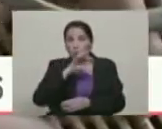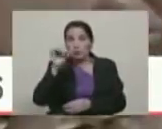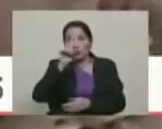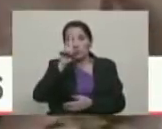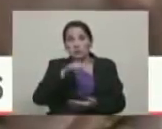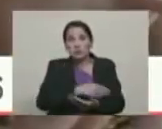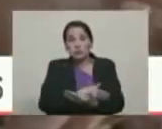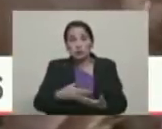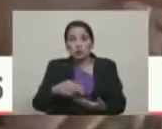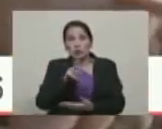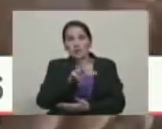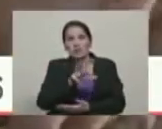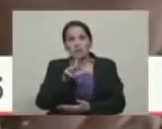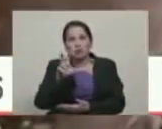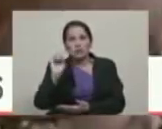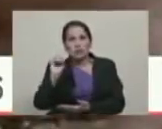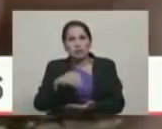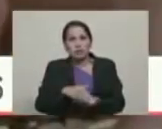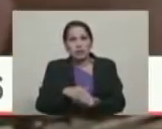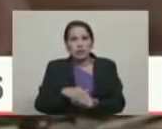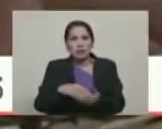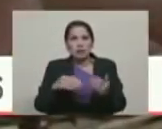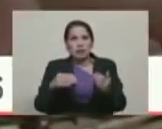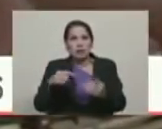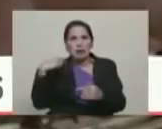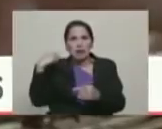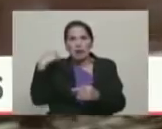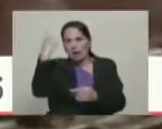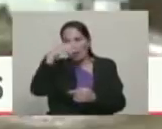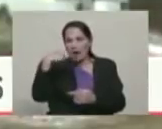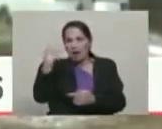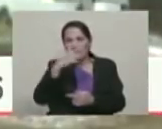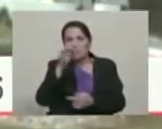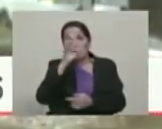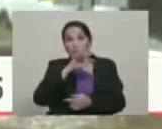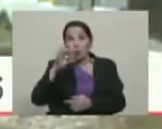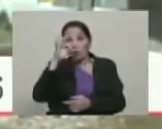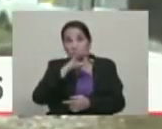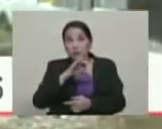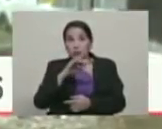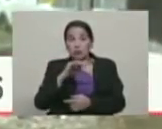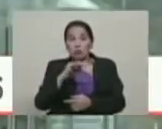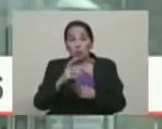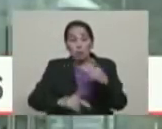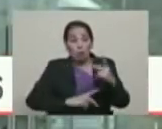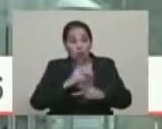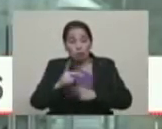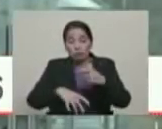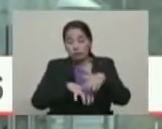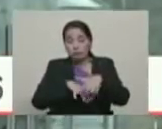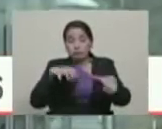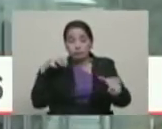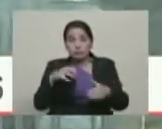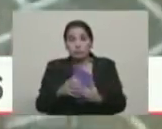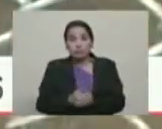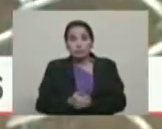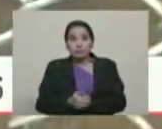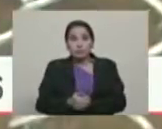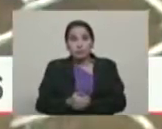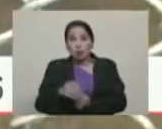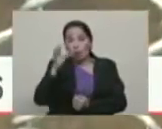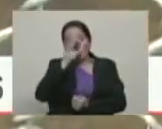1.330.000 cabezas. Eso da 66.500 madres en producción. La producción